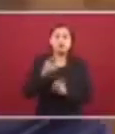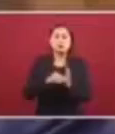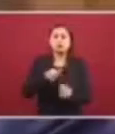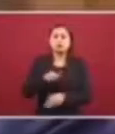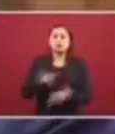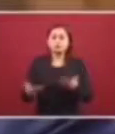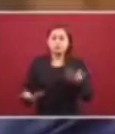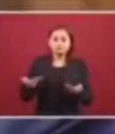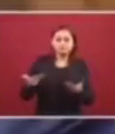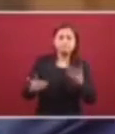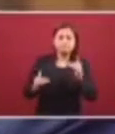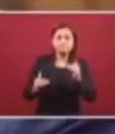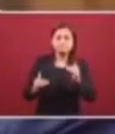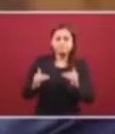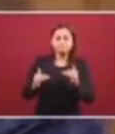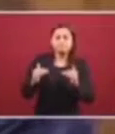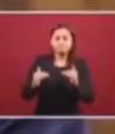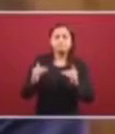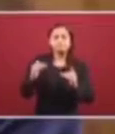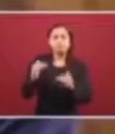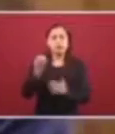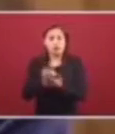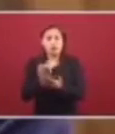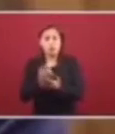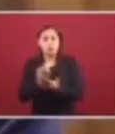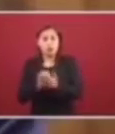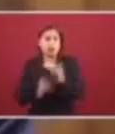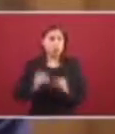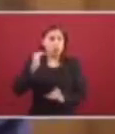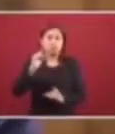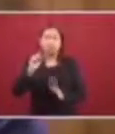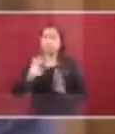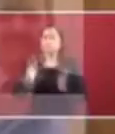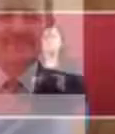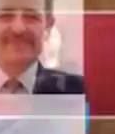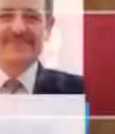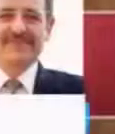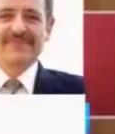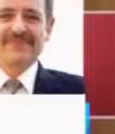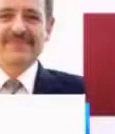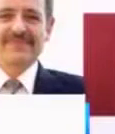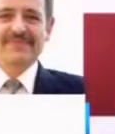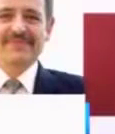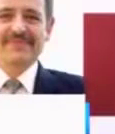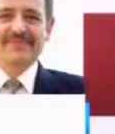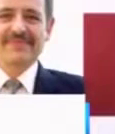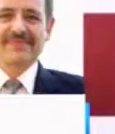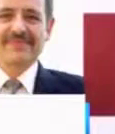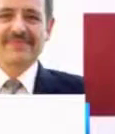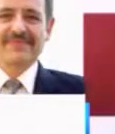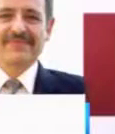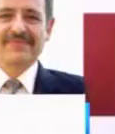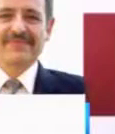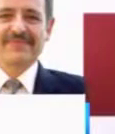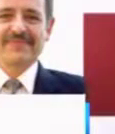programa. Pues ahí está la lectura del doctor Abel Pérez Zamorano en torno al tema económico en este primer